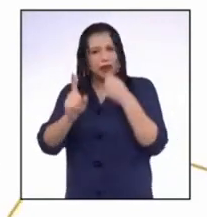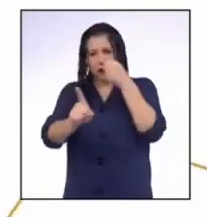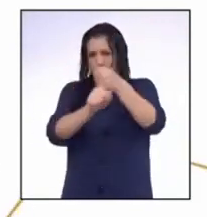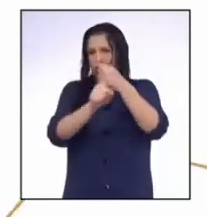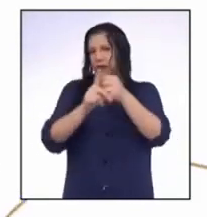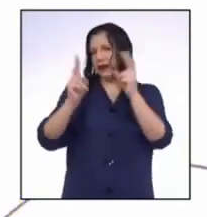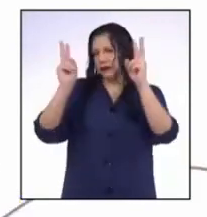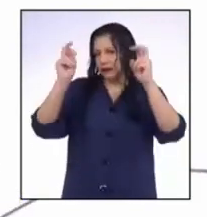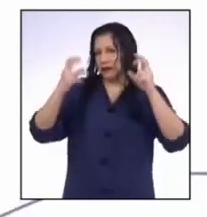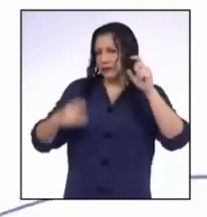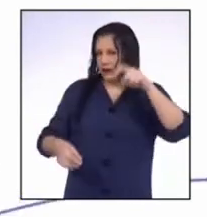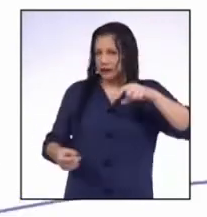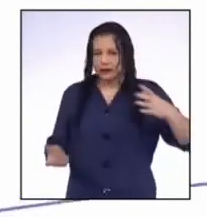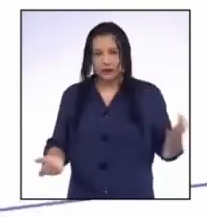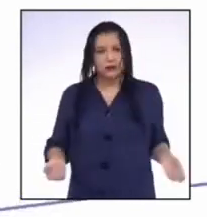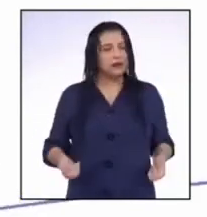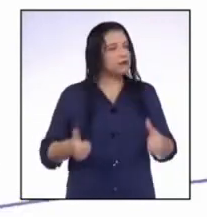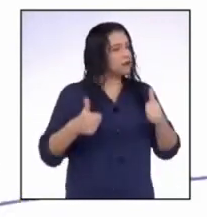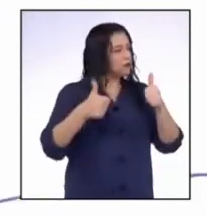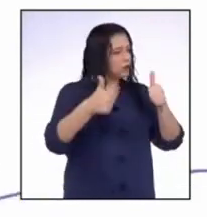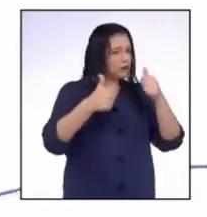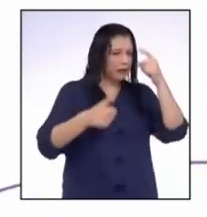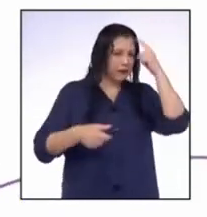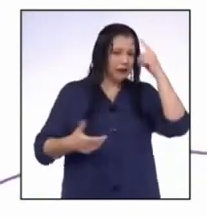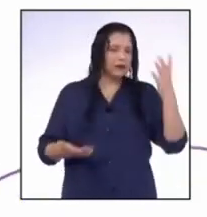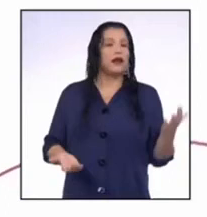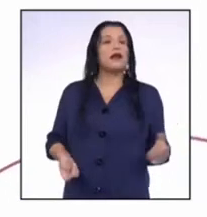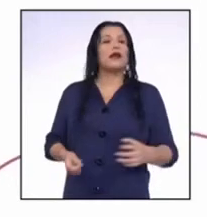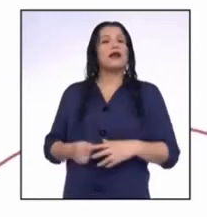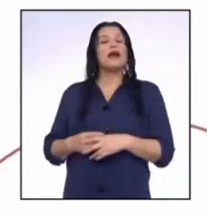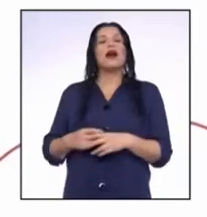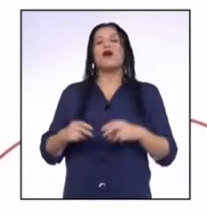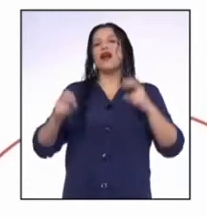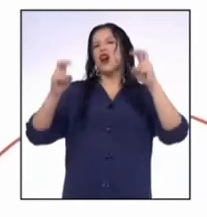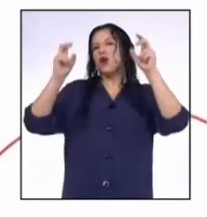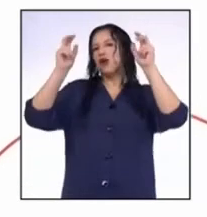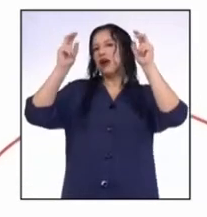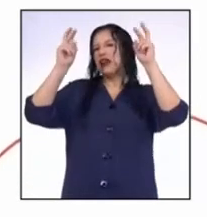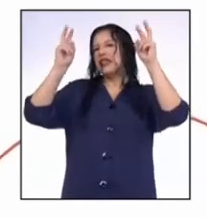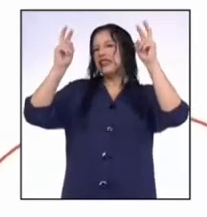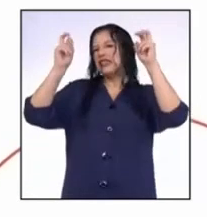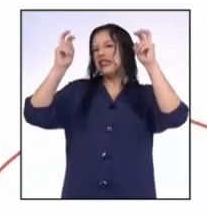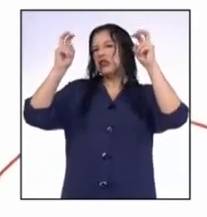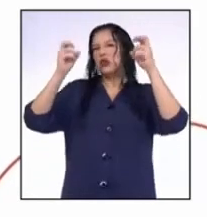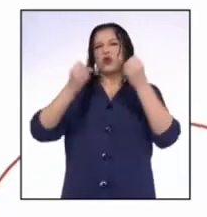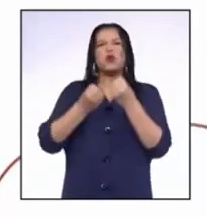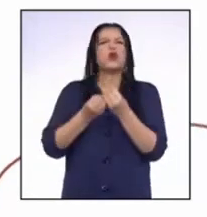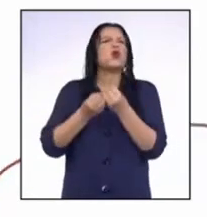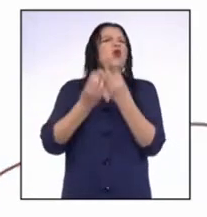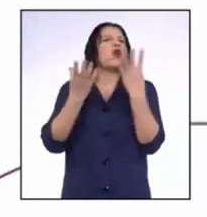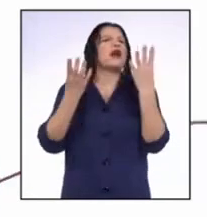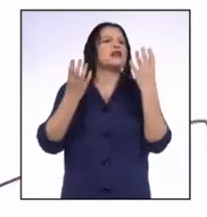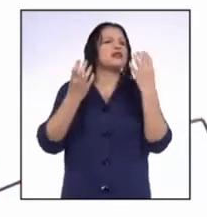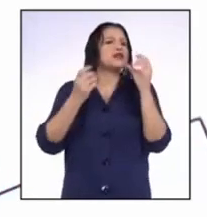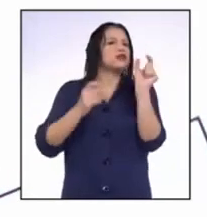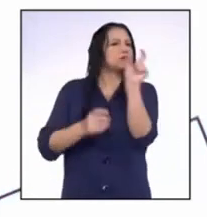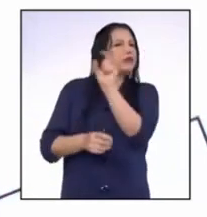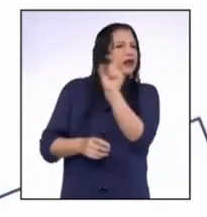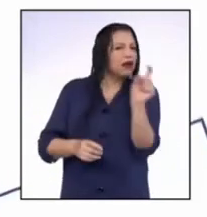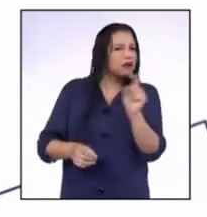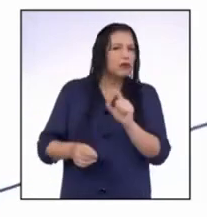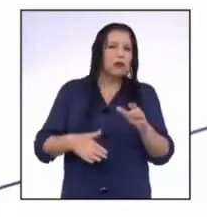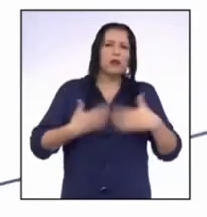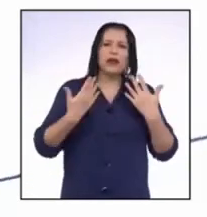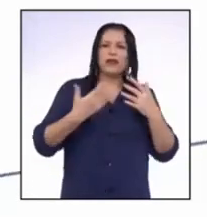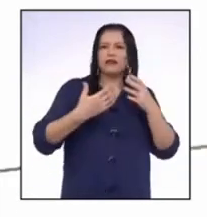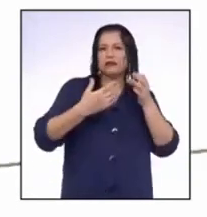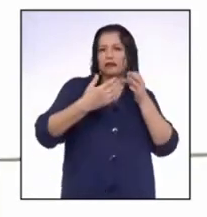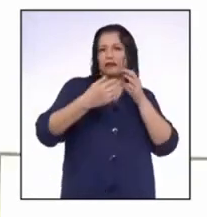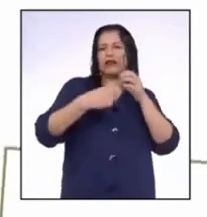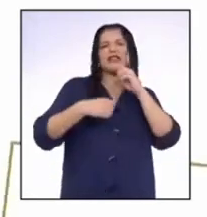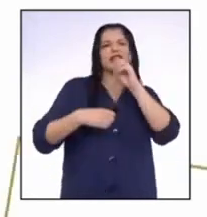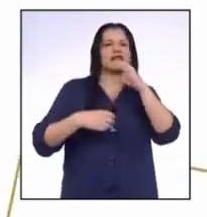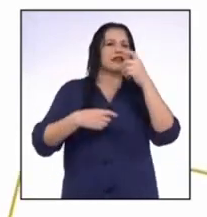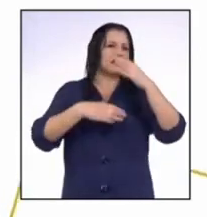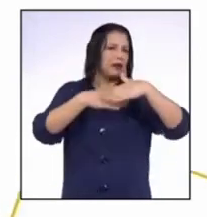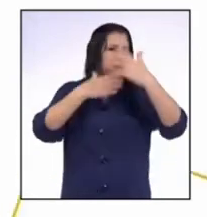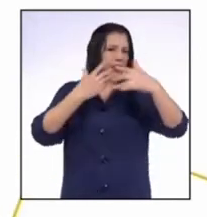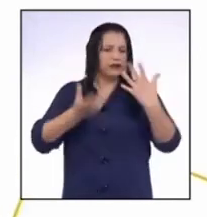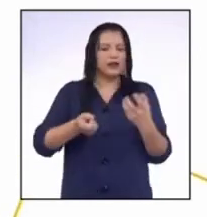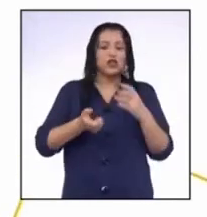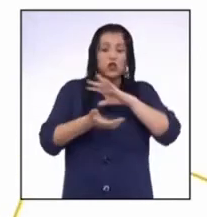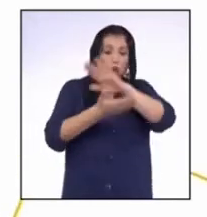del tema. Bien pensado. En cuanto al título y la cantidad de párrafos, puedes definirlas después de revisar